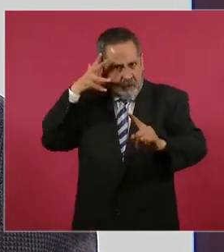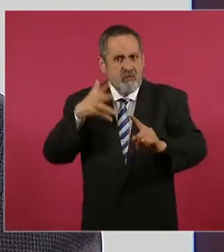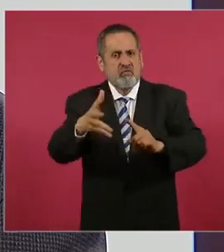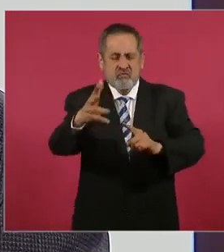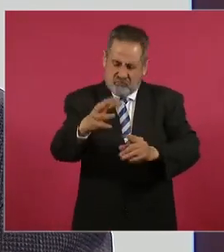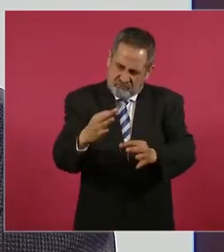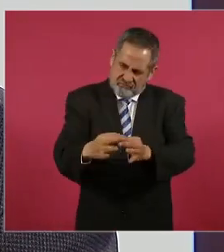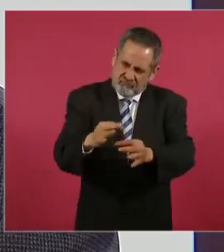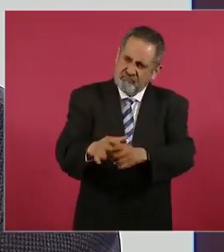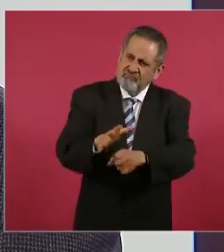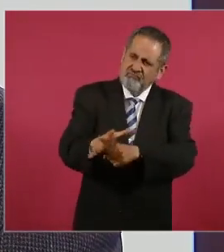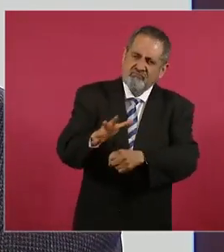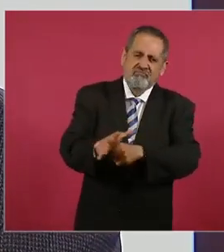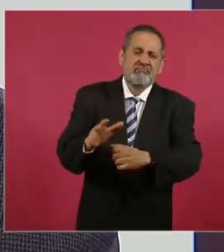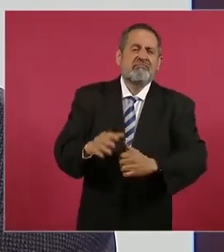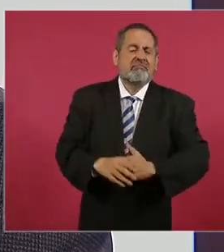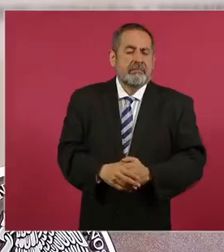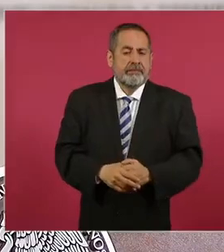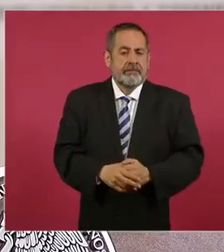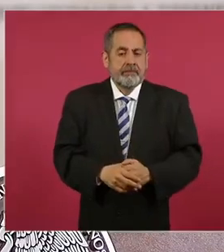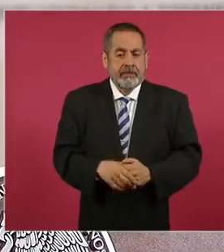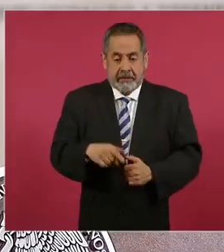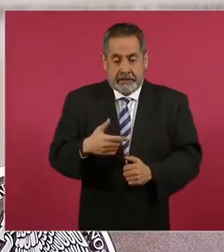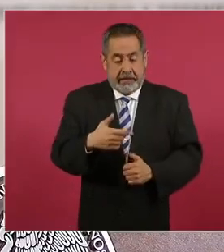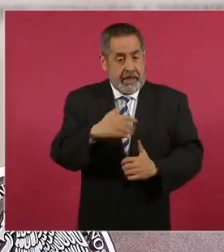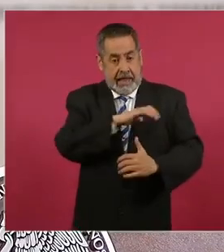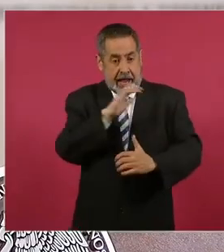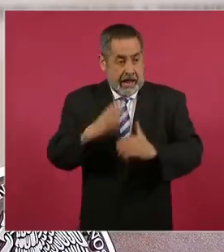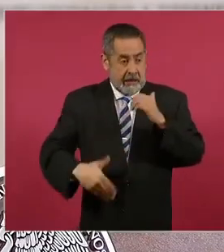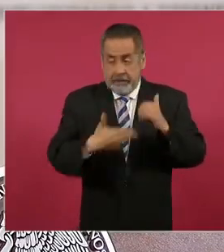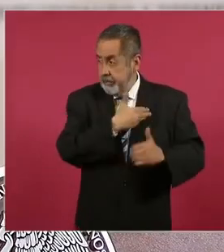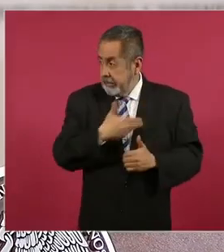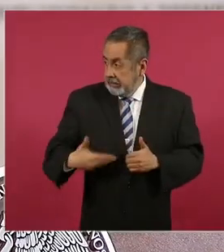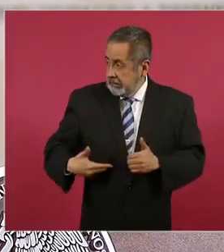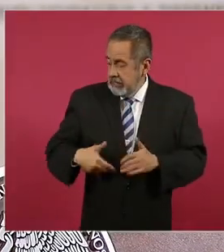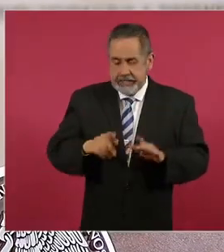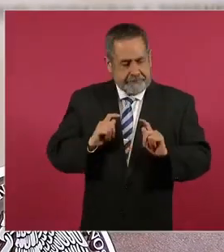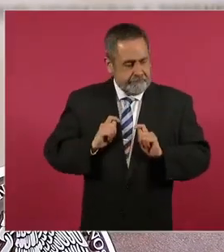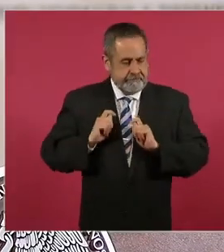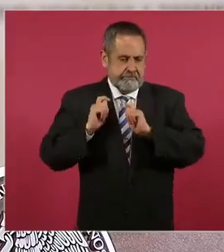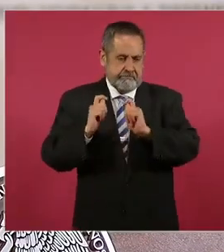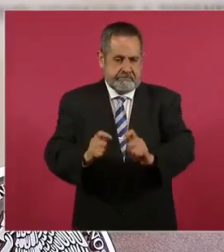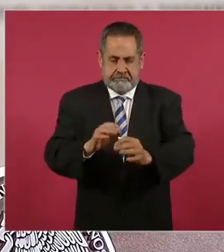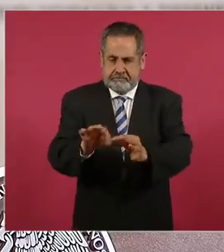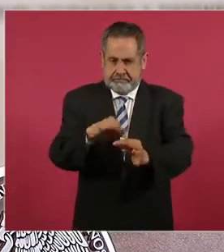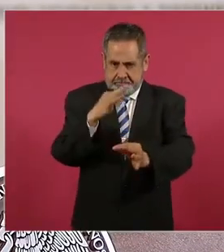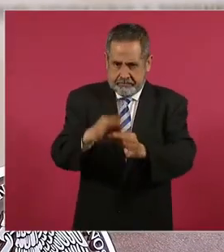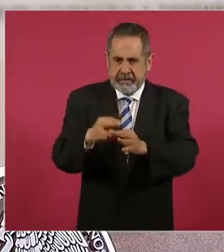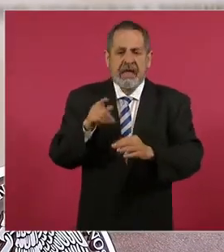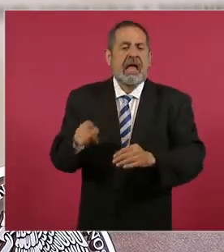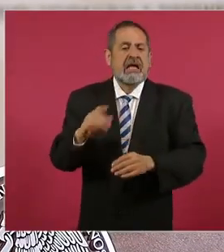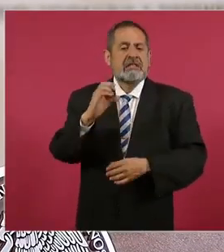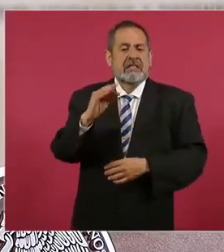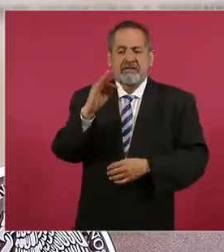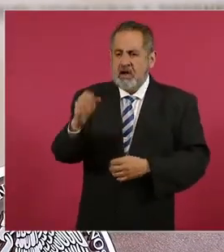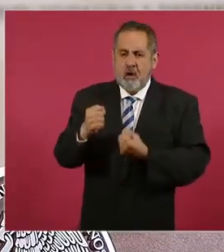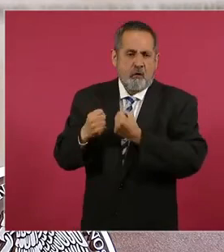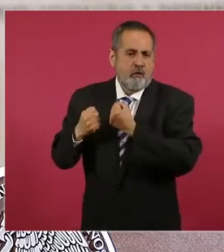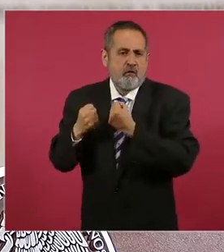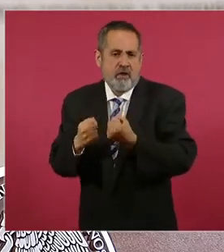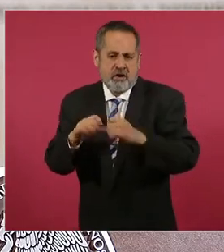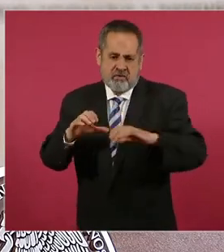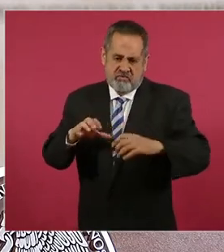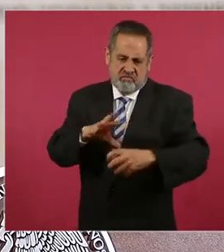Al término de esta administración, entregaremos juntos una empresa pública fortalecida.